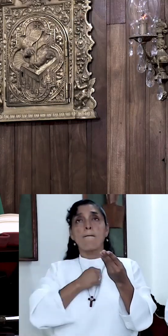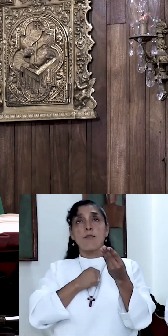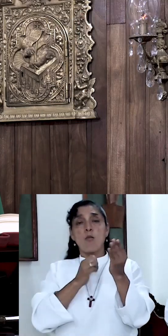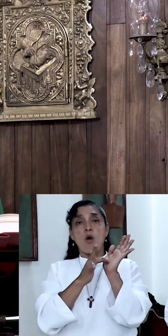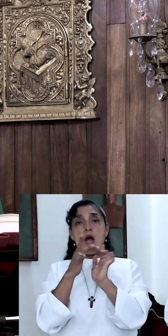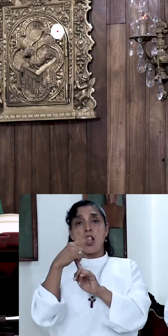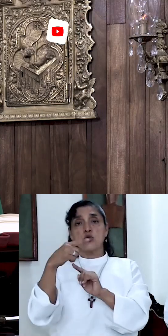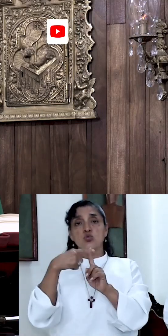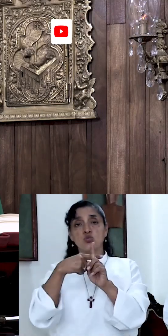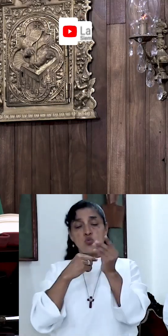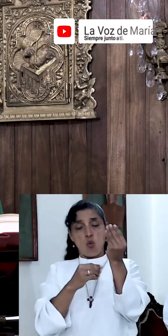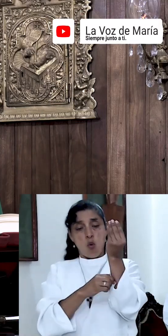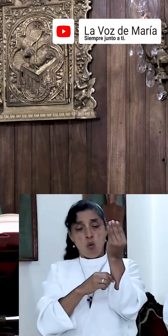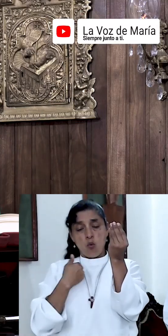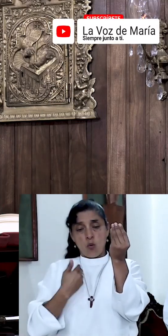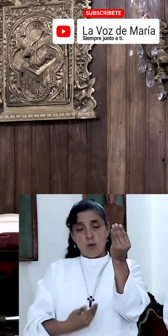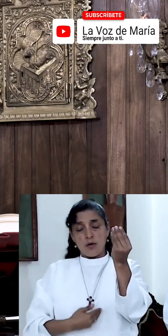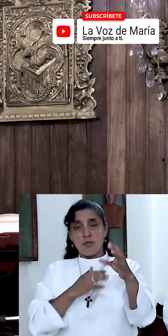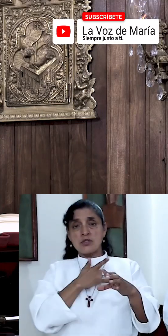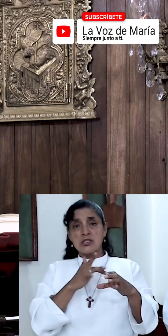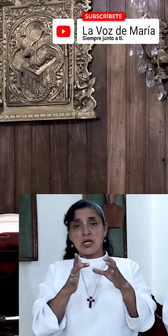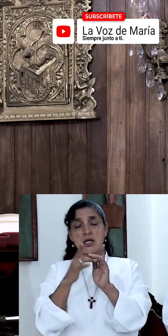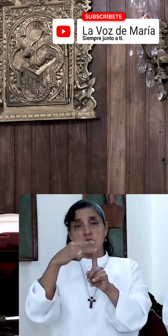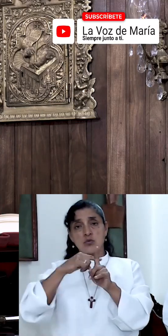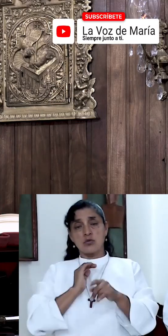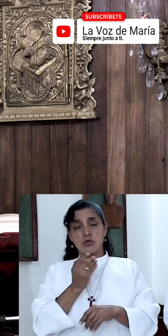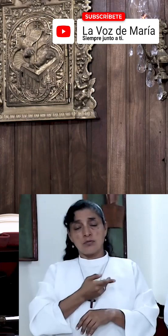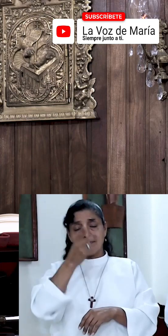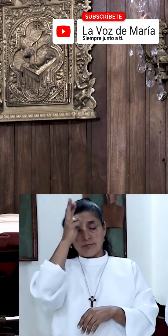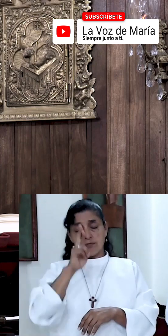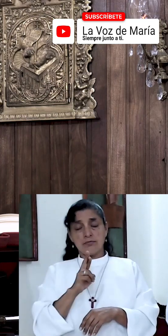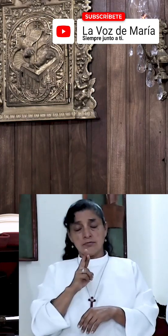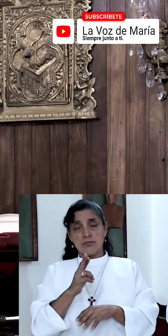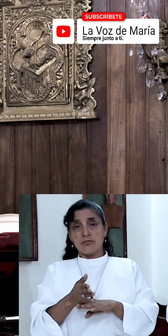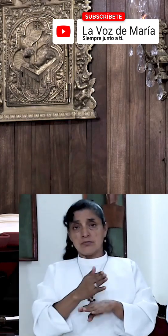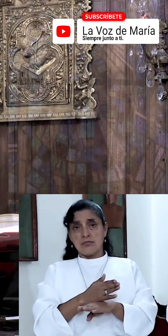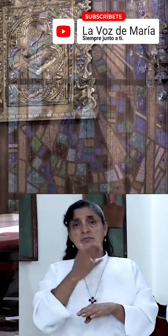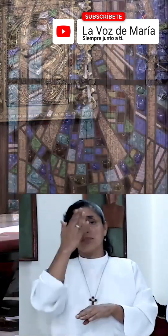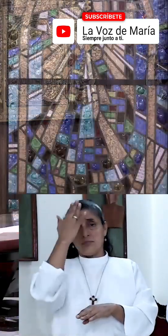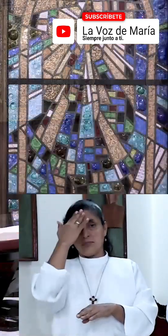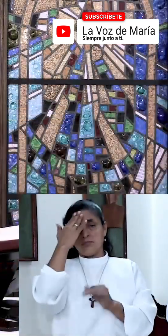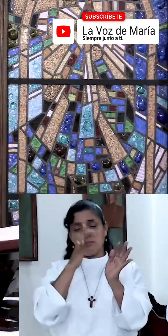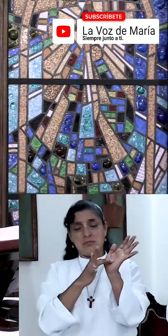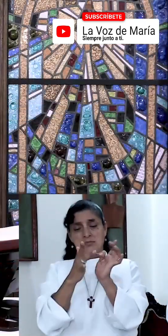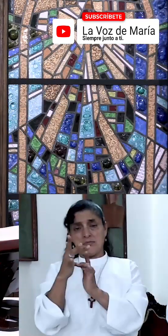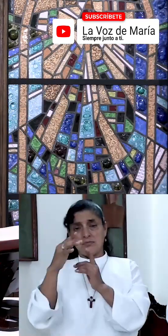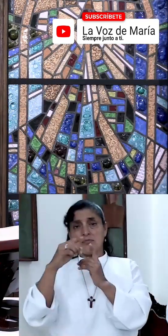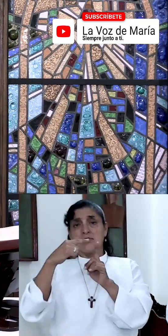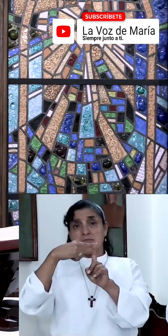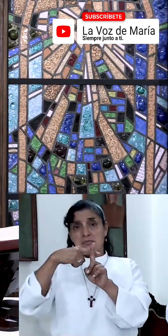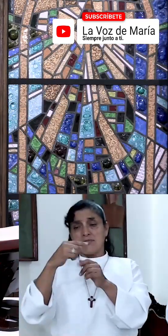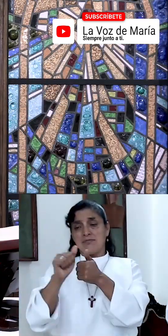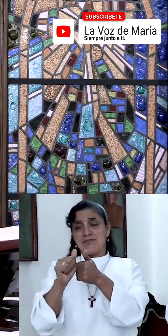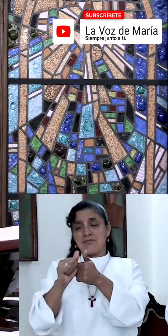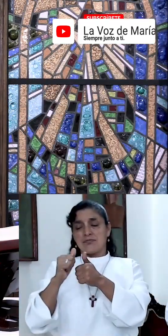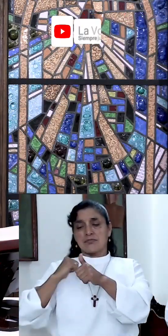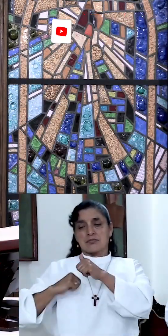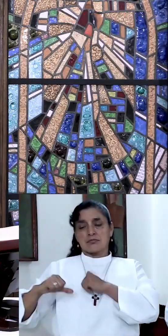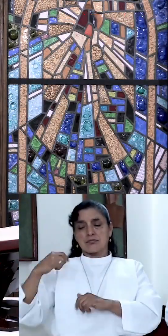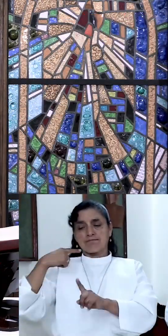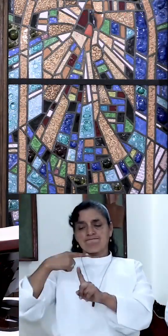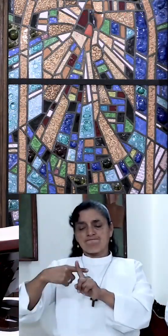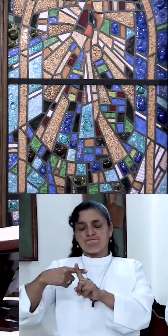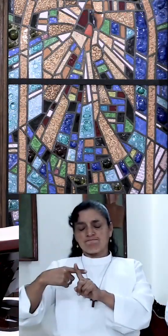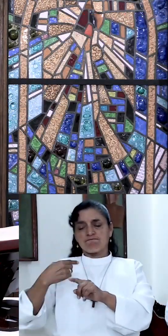cuerpo y la sangre de Jesucristo, nuestro Señor, el cual cuando iba a ser entregado a su